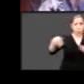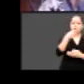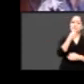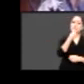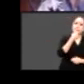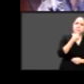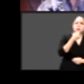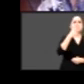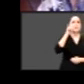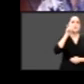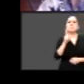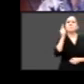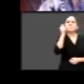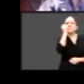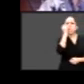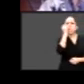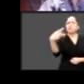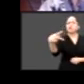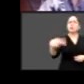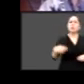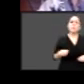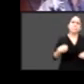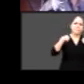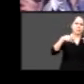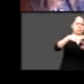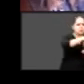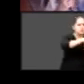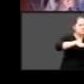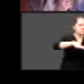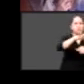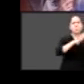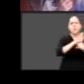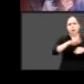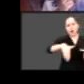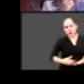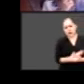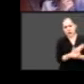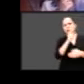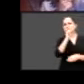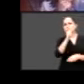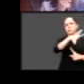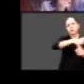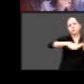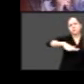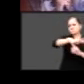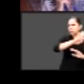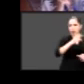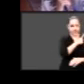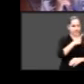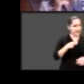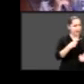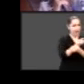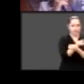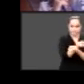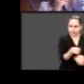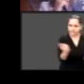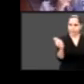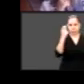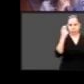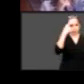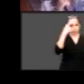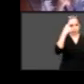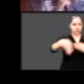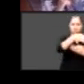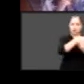contexto en el que hayan nacido dentro de esta oferta de servicios